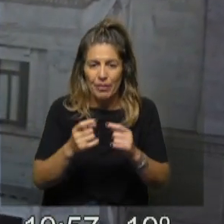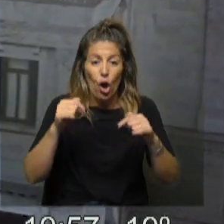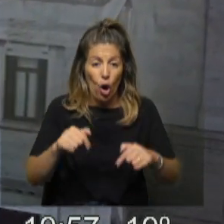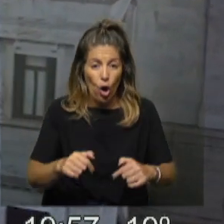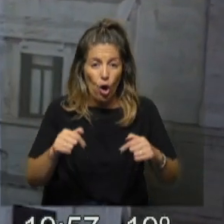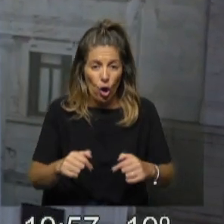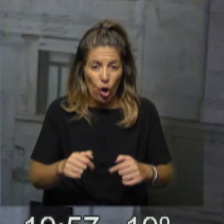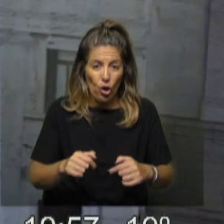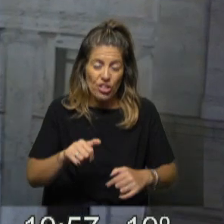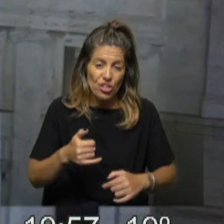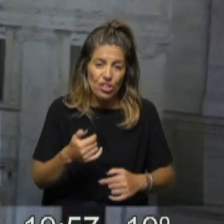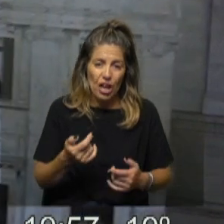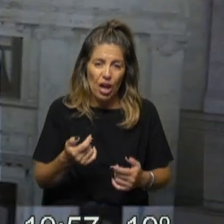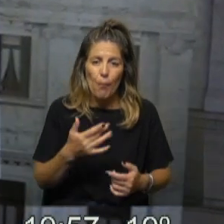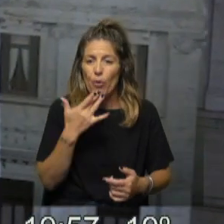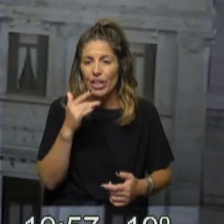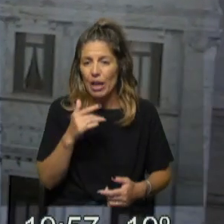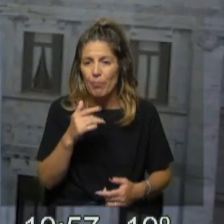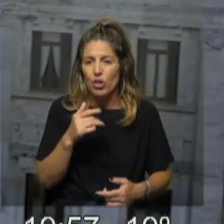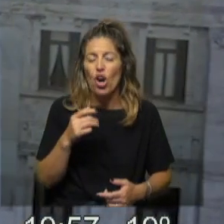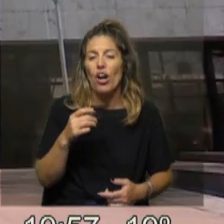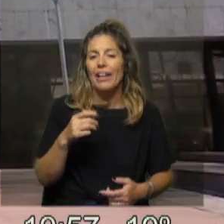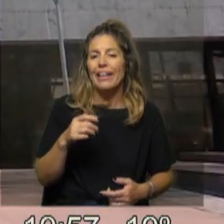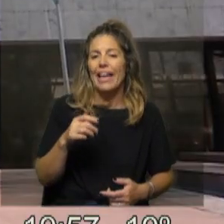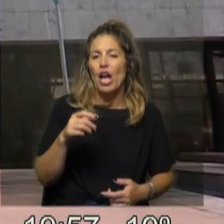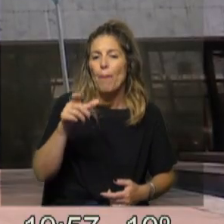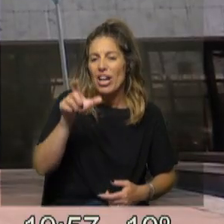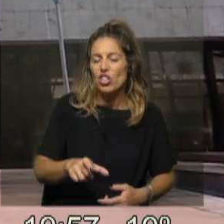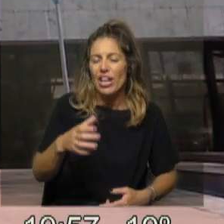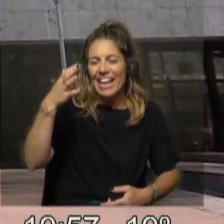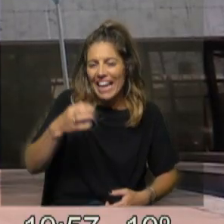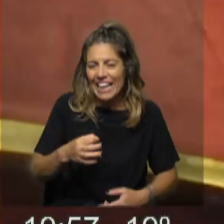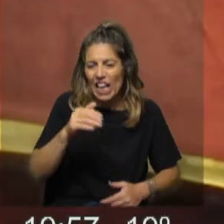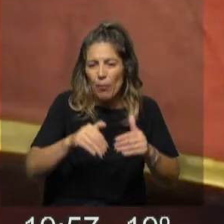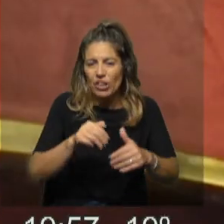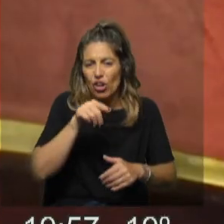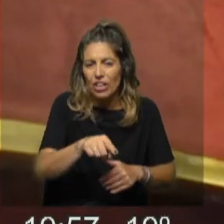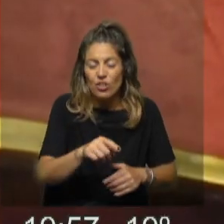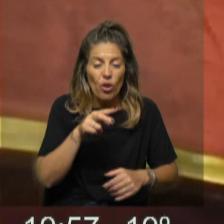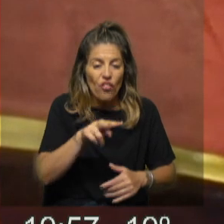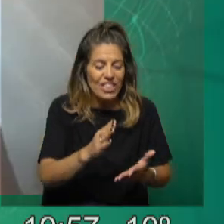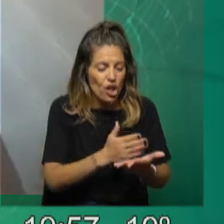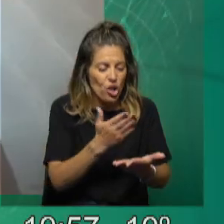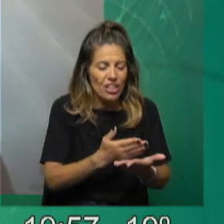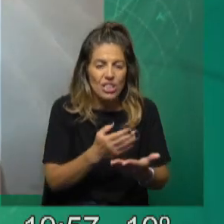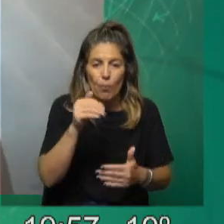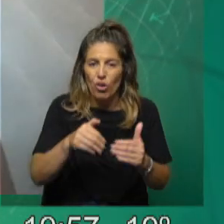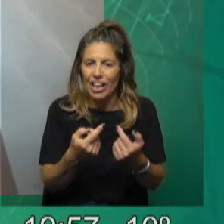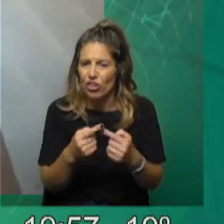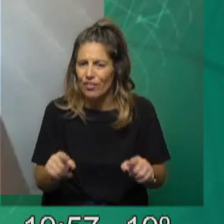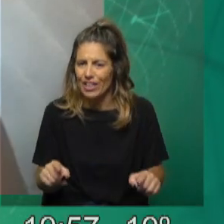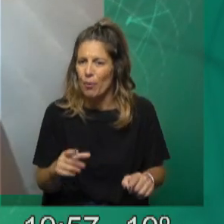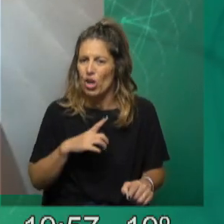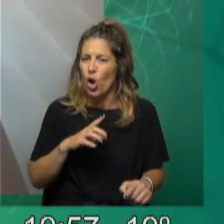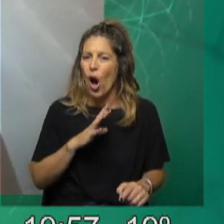casos sonados de, por ejemplo, legisladores que creen que votaron una cosa, legisladoras, y luego cuando vas a los archivos resulta que es otra, porque no existe